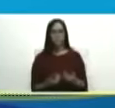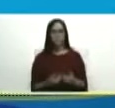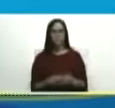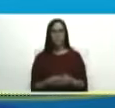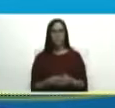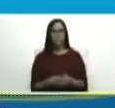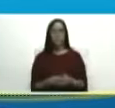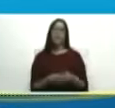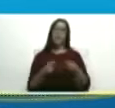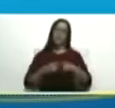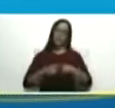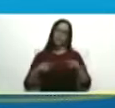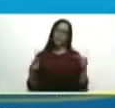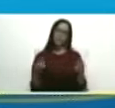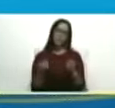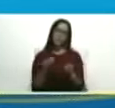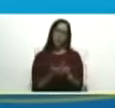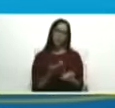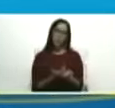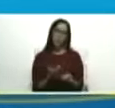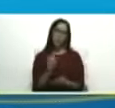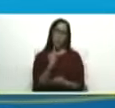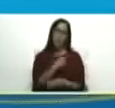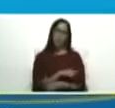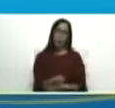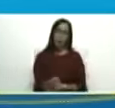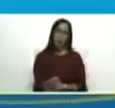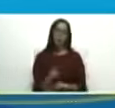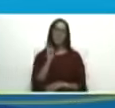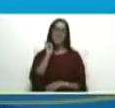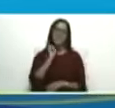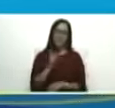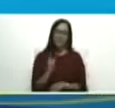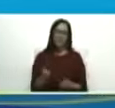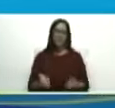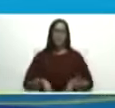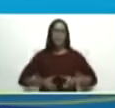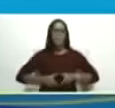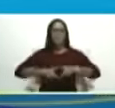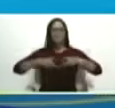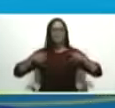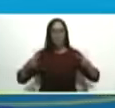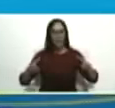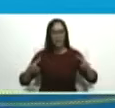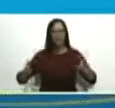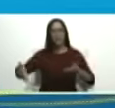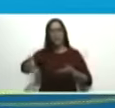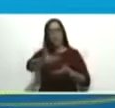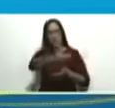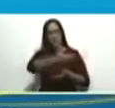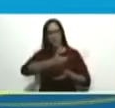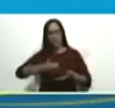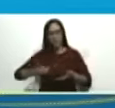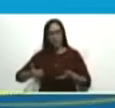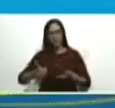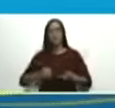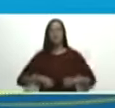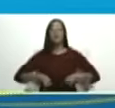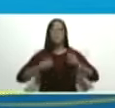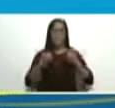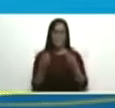Y con el crecimiento económico, di la orden, debe aumentar la recaudación y con más